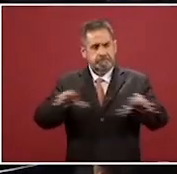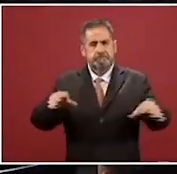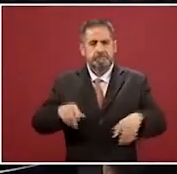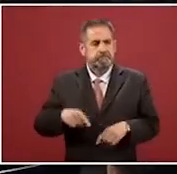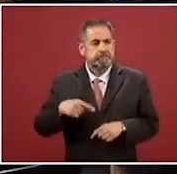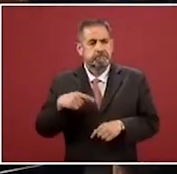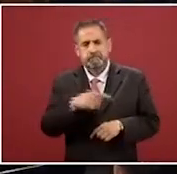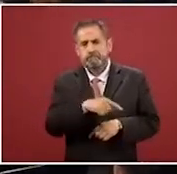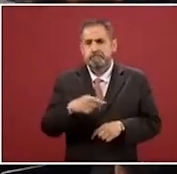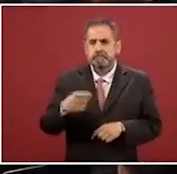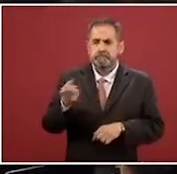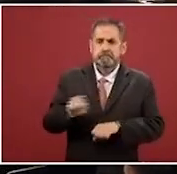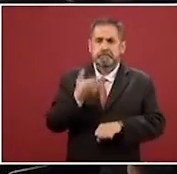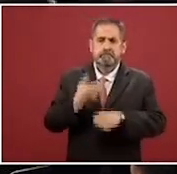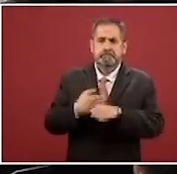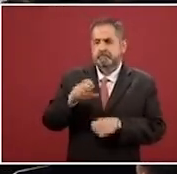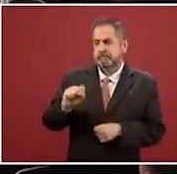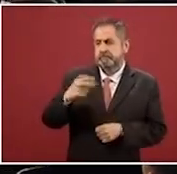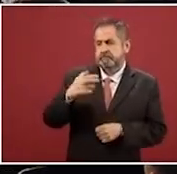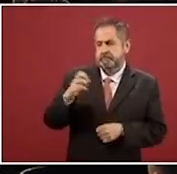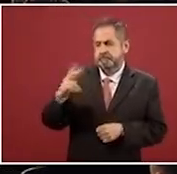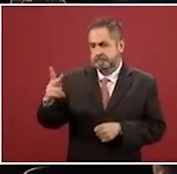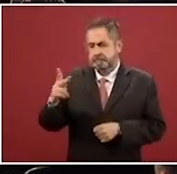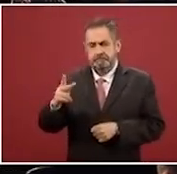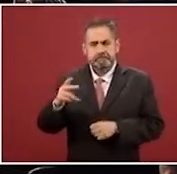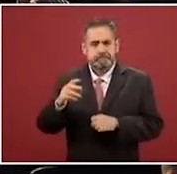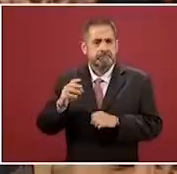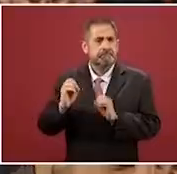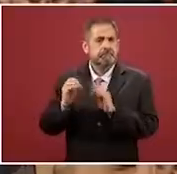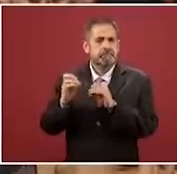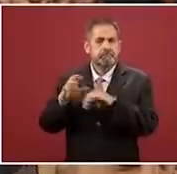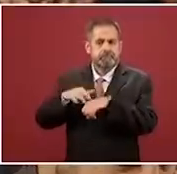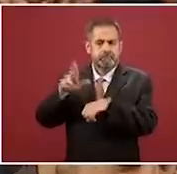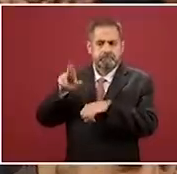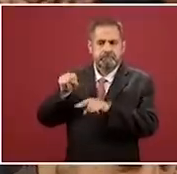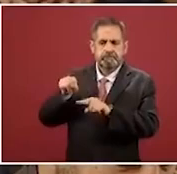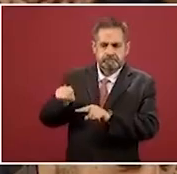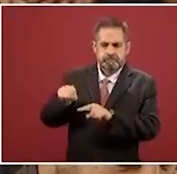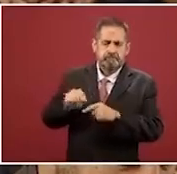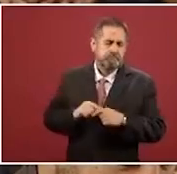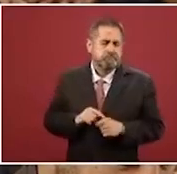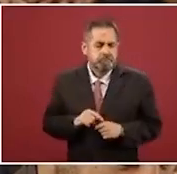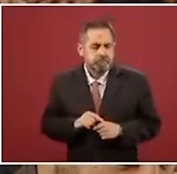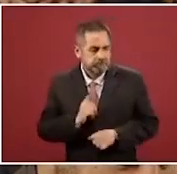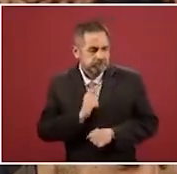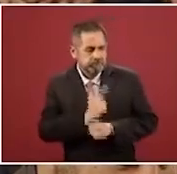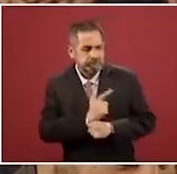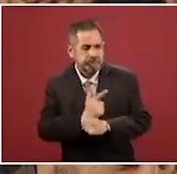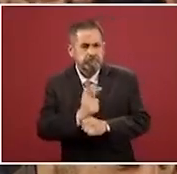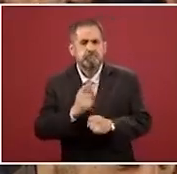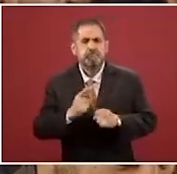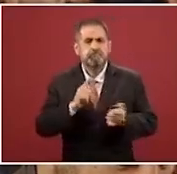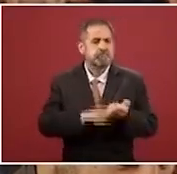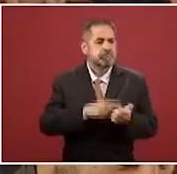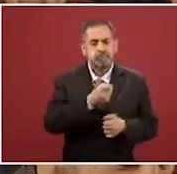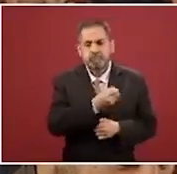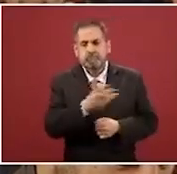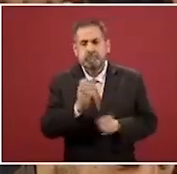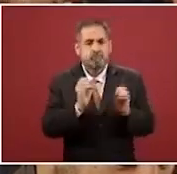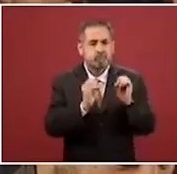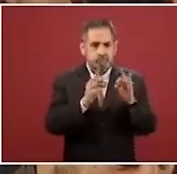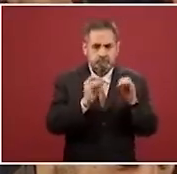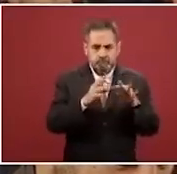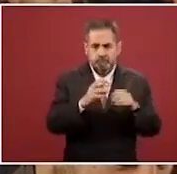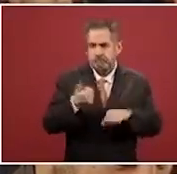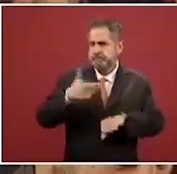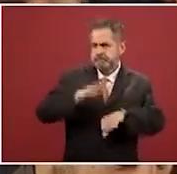Oficialía Mayor de la Secretaría de Hacienda que contiene pues los hallazgos respecto a oficinas, sitios de la